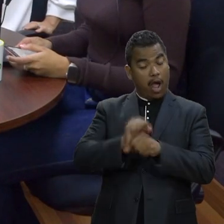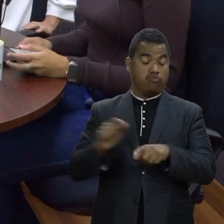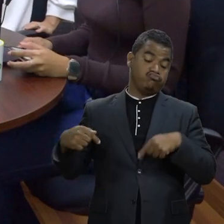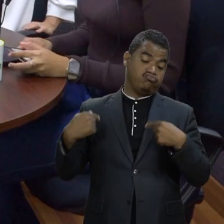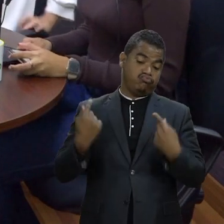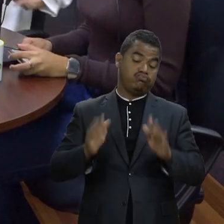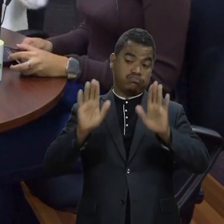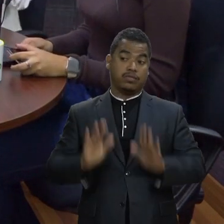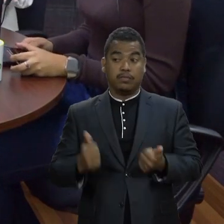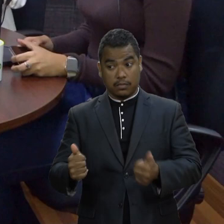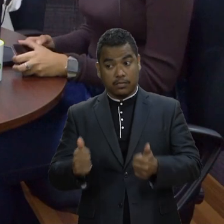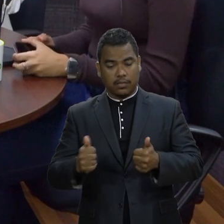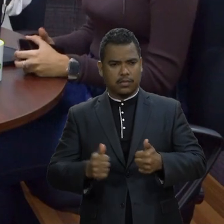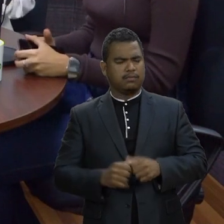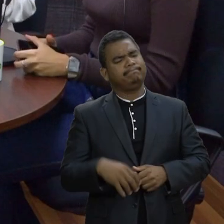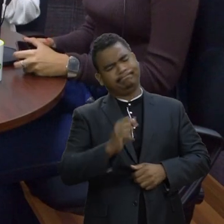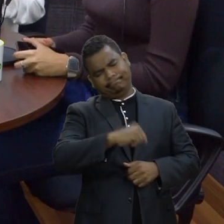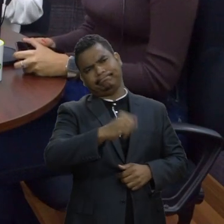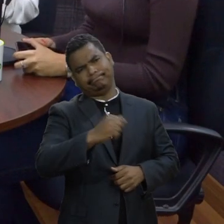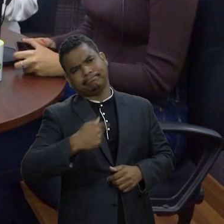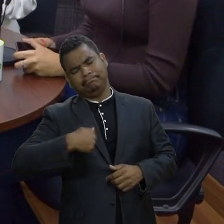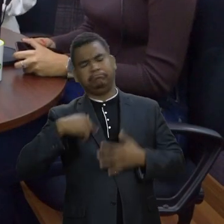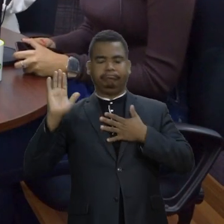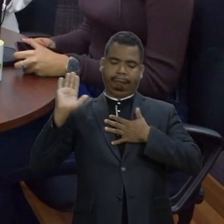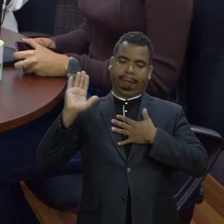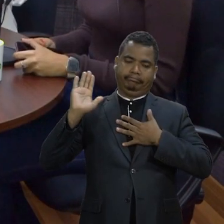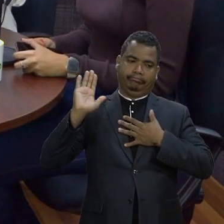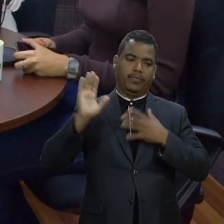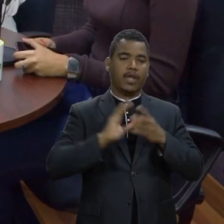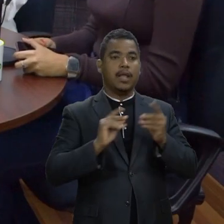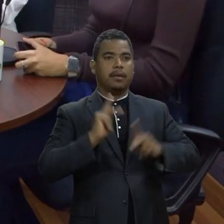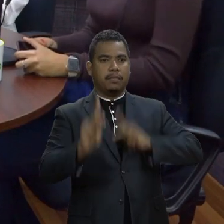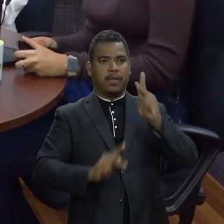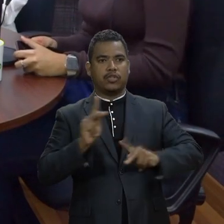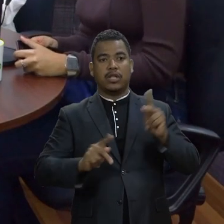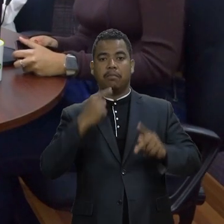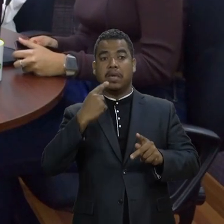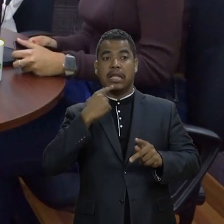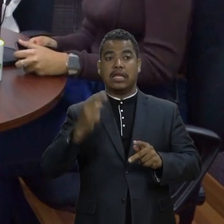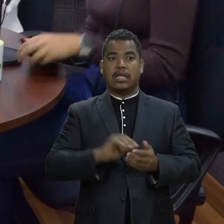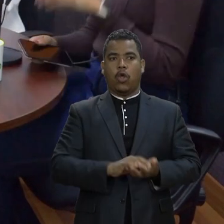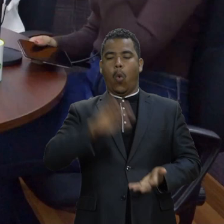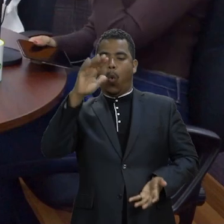alguna recomendación que usted tiene? Yo siempre digo que en la universidad no dan olfato 1 ni olfato 2. Exacto, no lo dan.